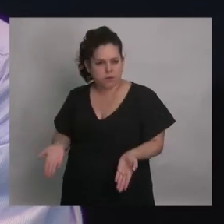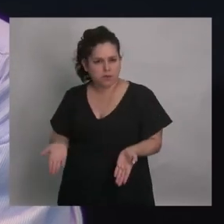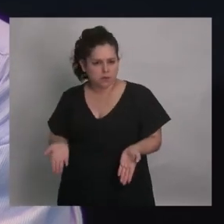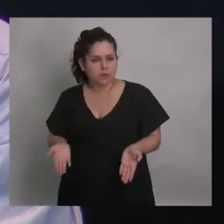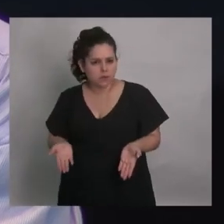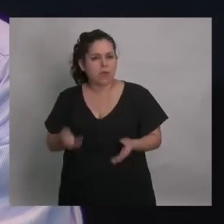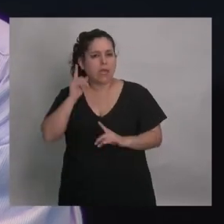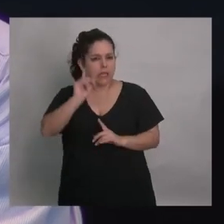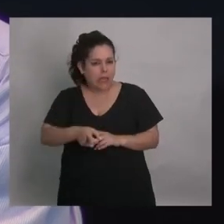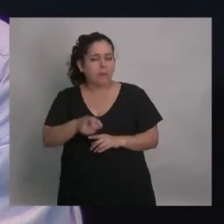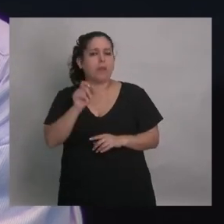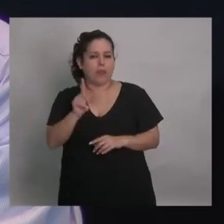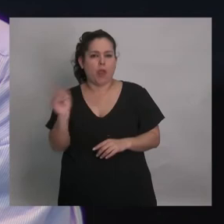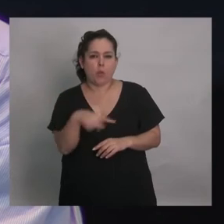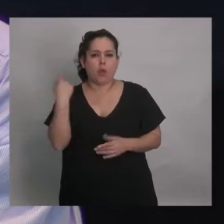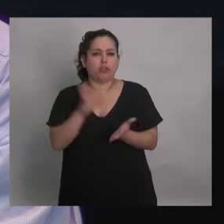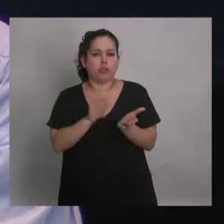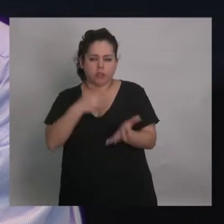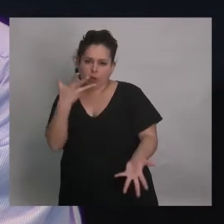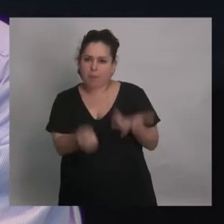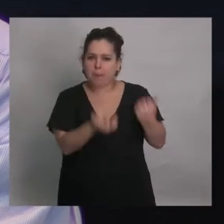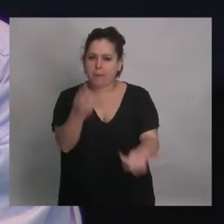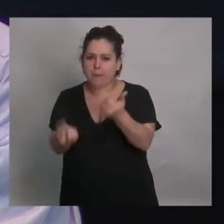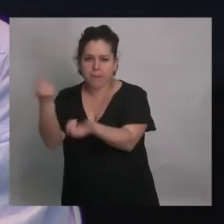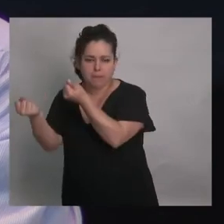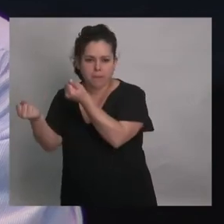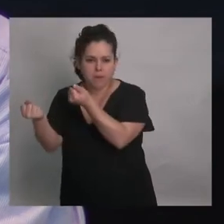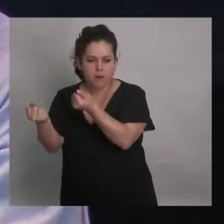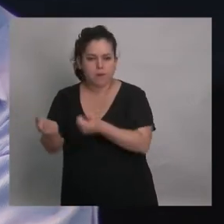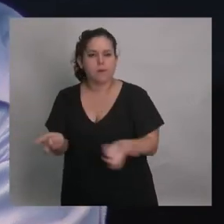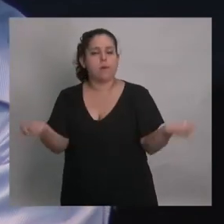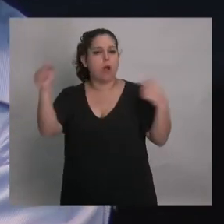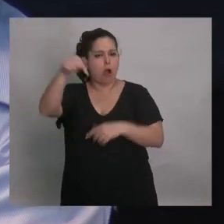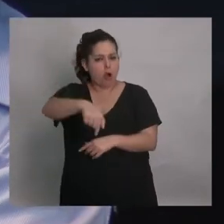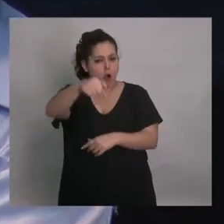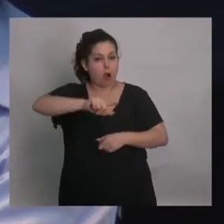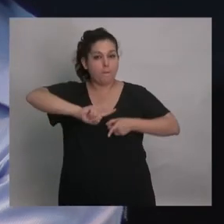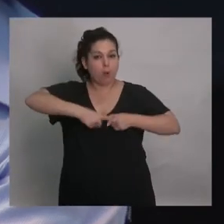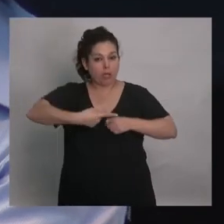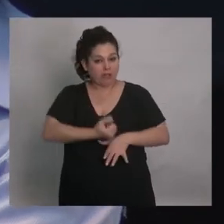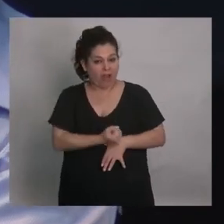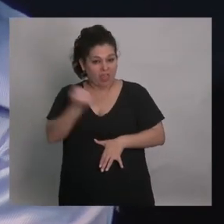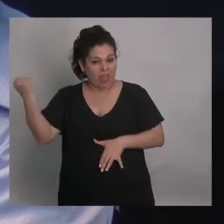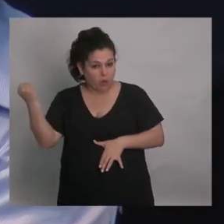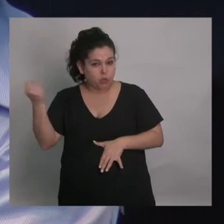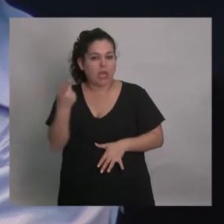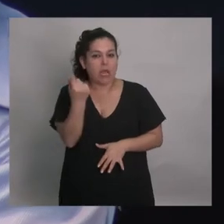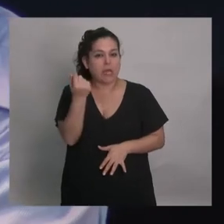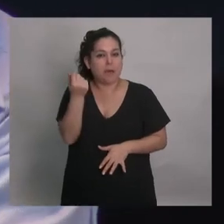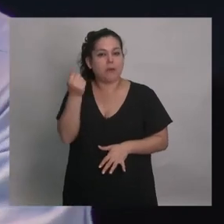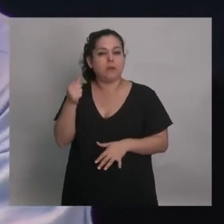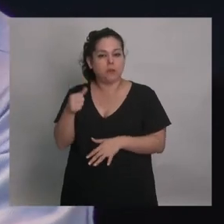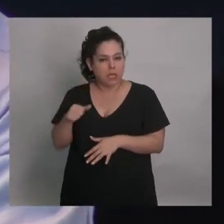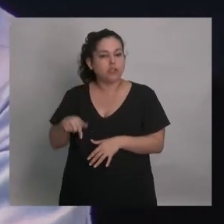extranjerización de nuestros territorios hoy la política de ajuste capitalización y